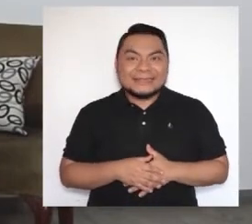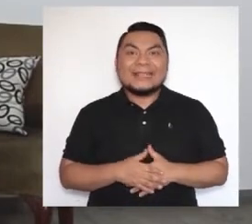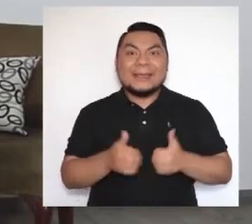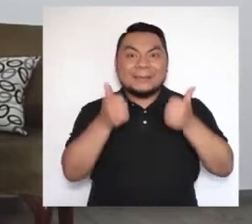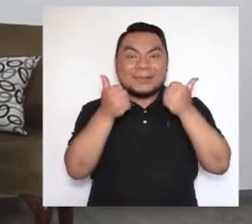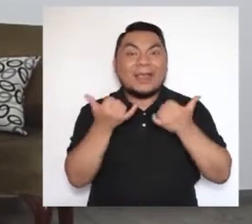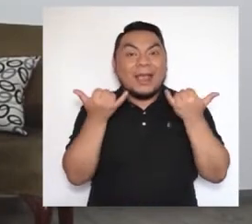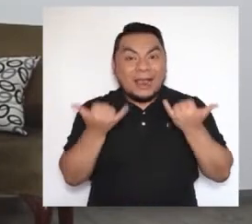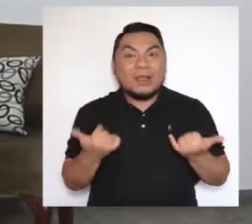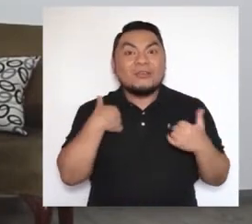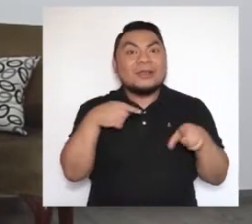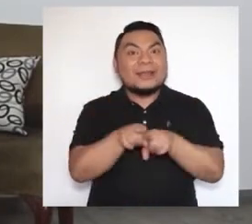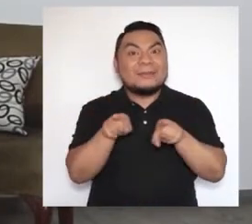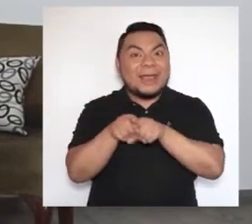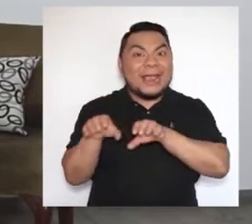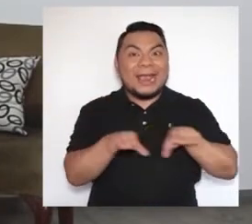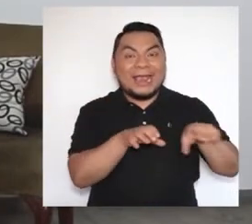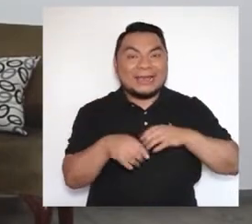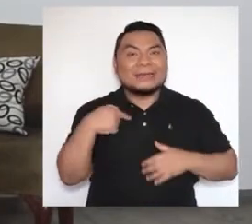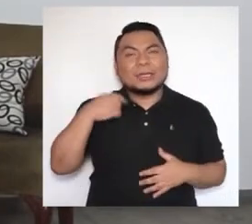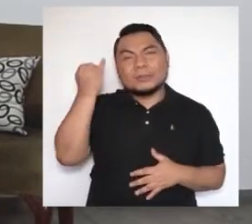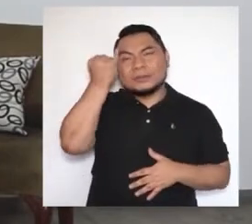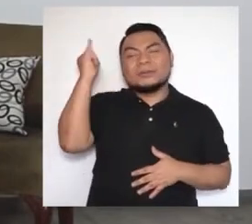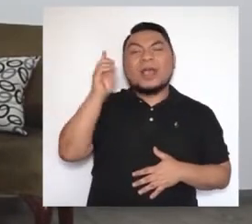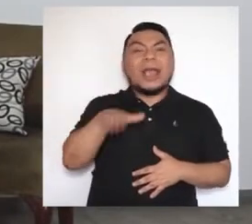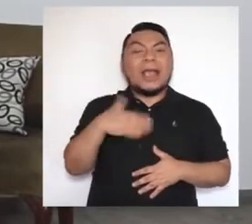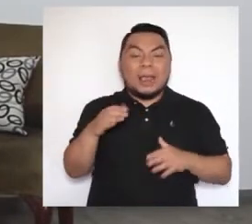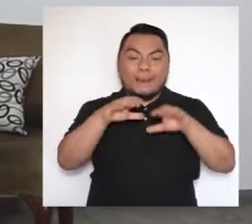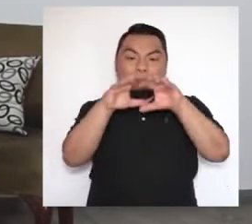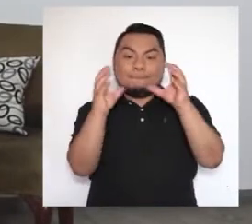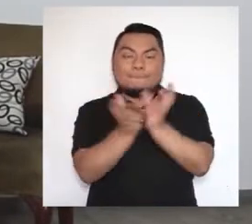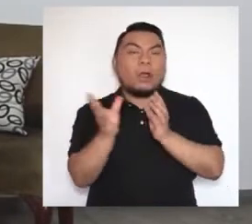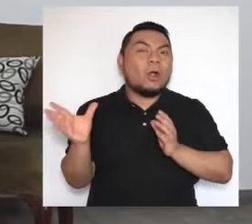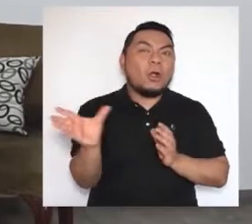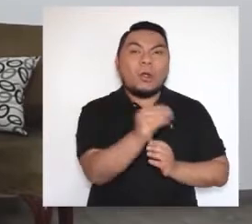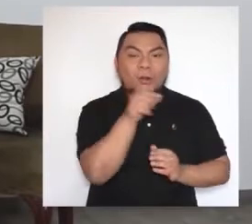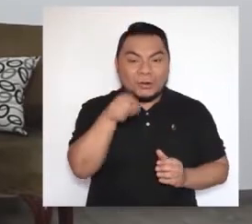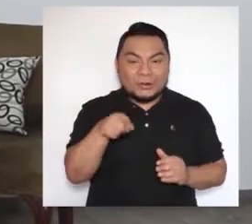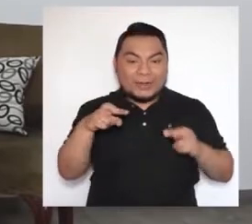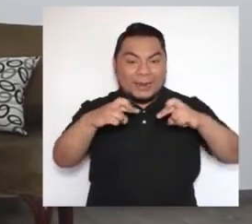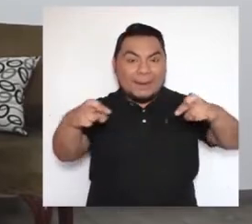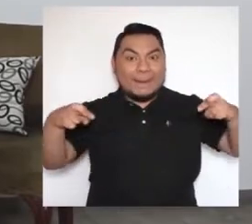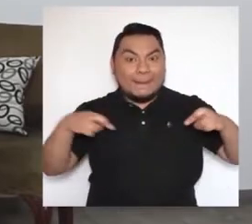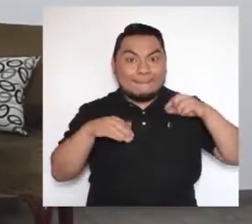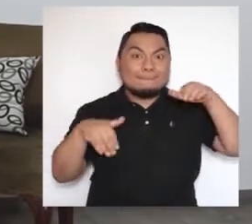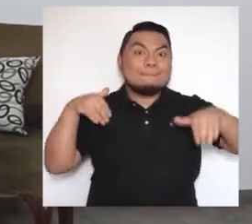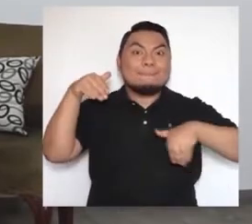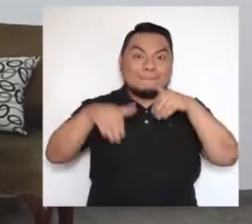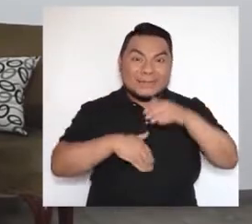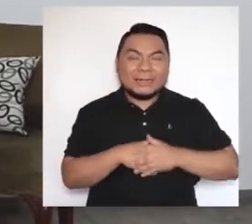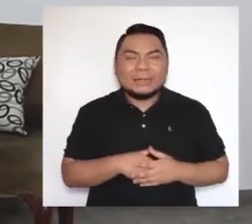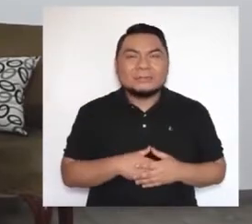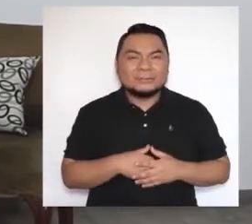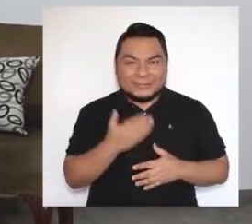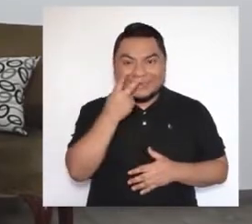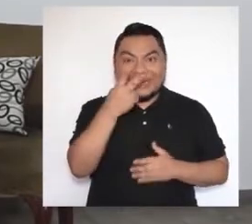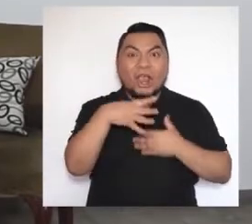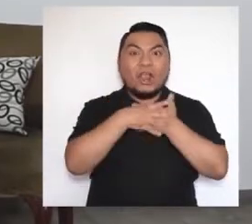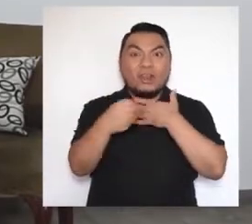¡Qué bien! Ahora yo también voy a hacerlo. Voy a imaginarme que hay pelotas de todos los tamaños en esta piscina.